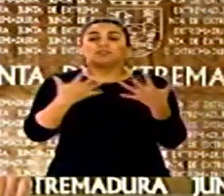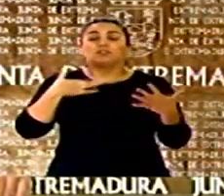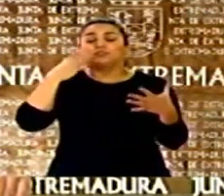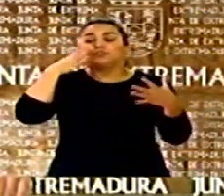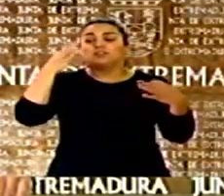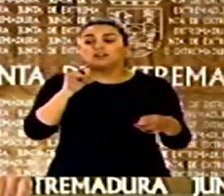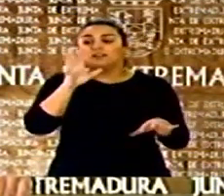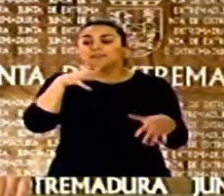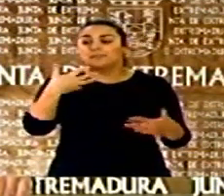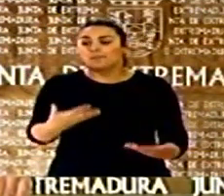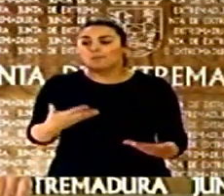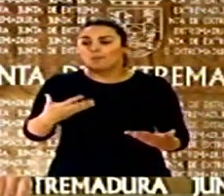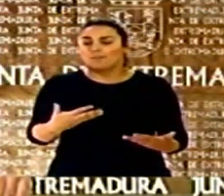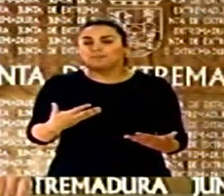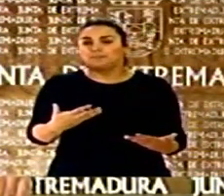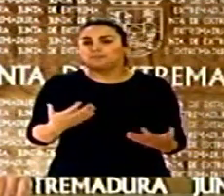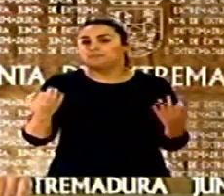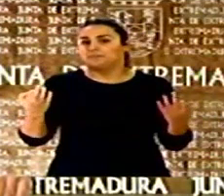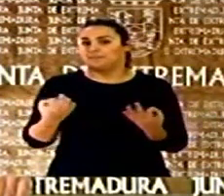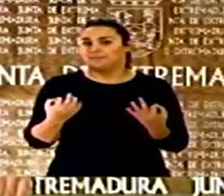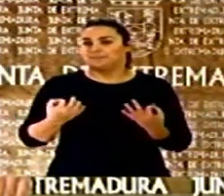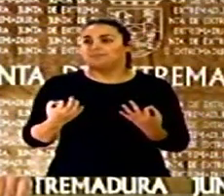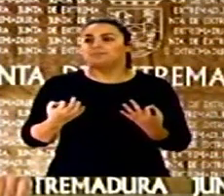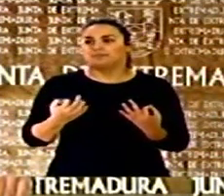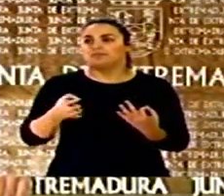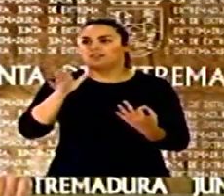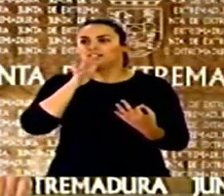camino adecuado, pero no estar plenamente satisfechos